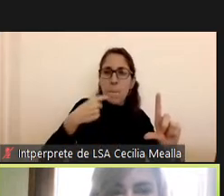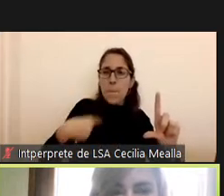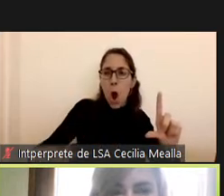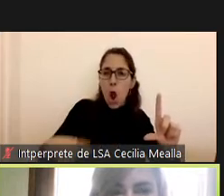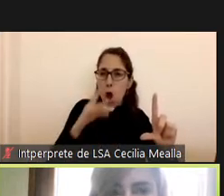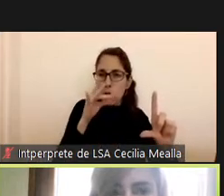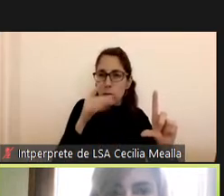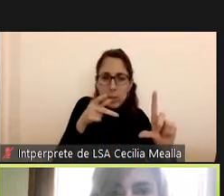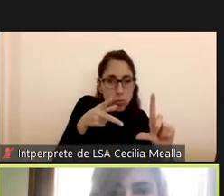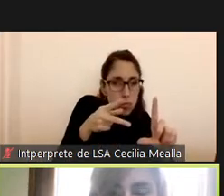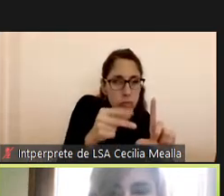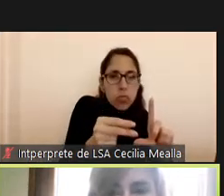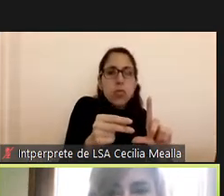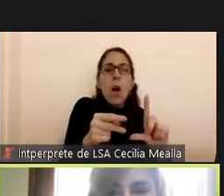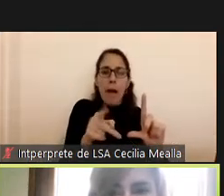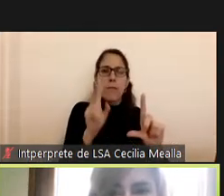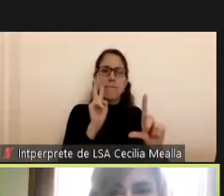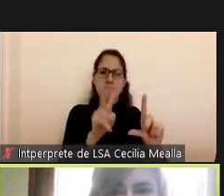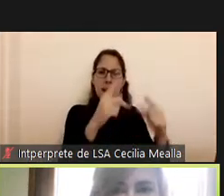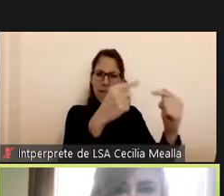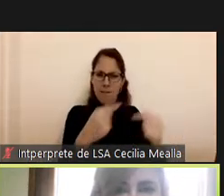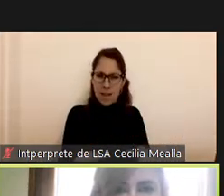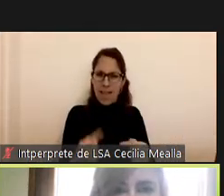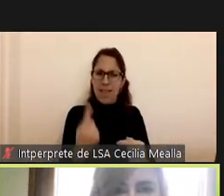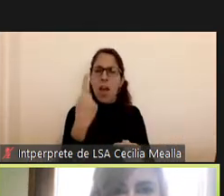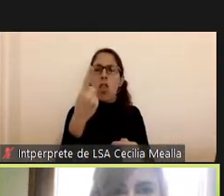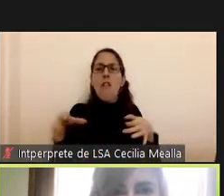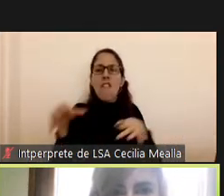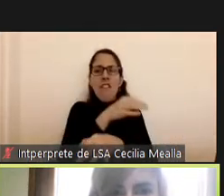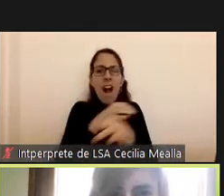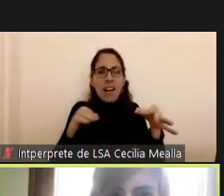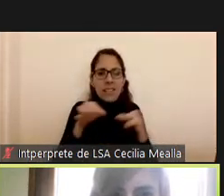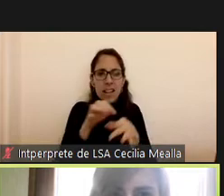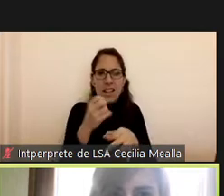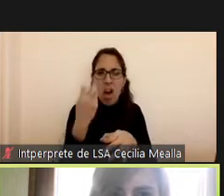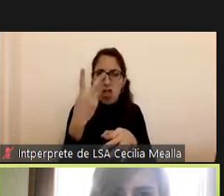Hay dos tipos de bacterias diferentes, que son,